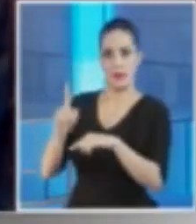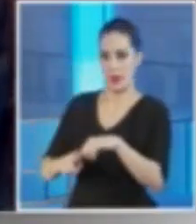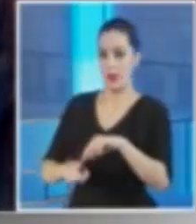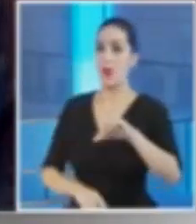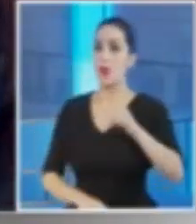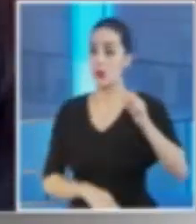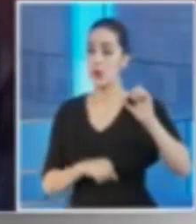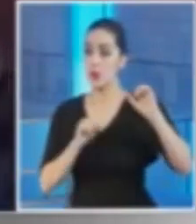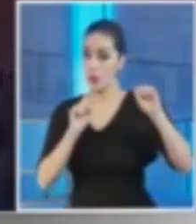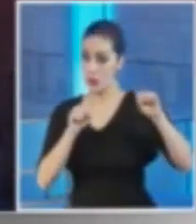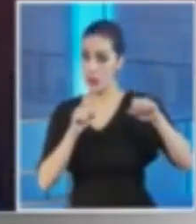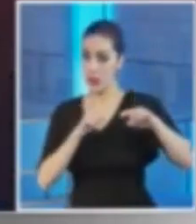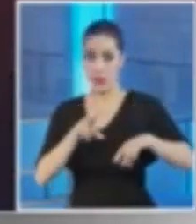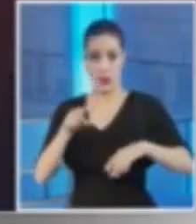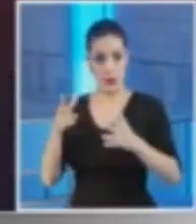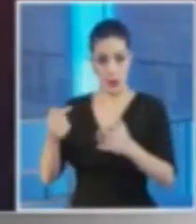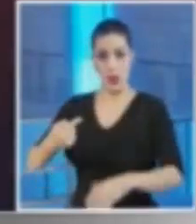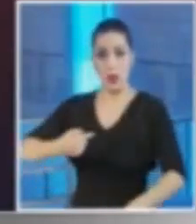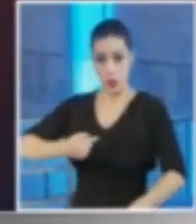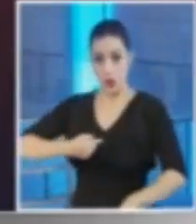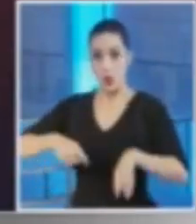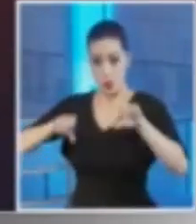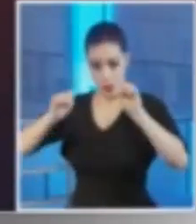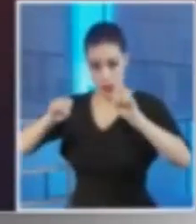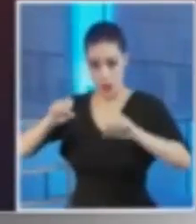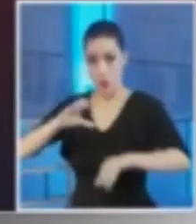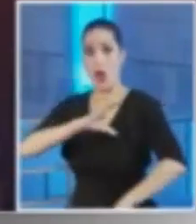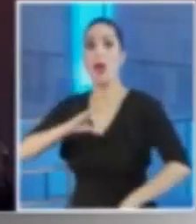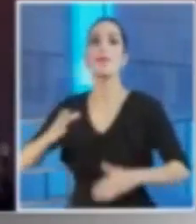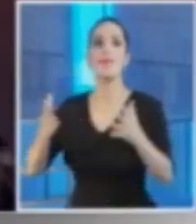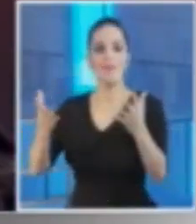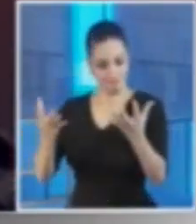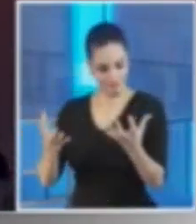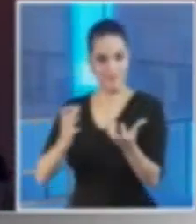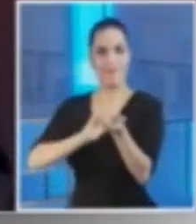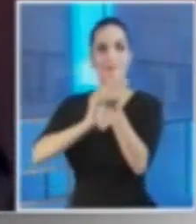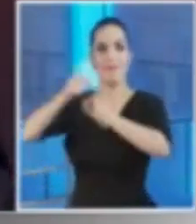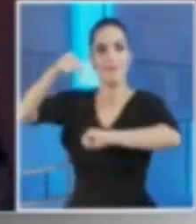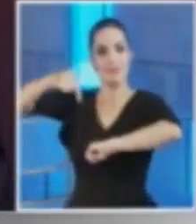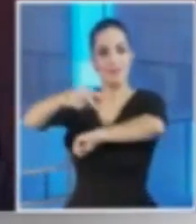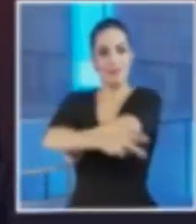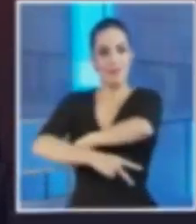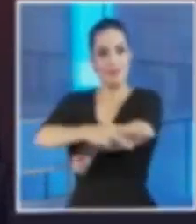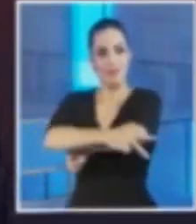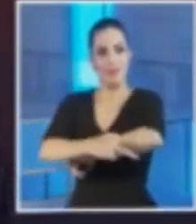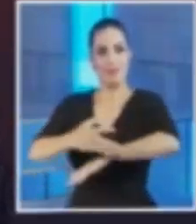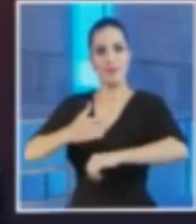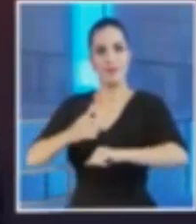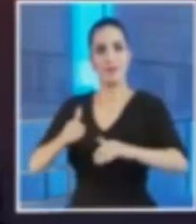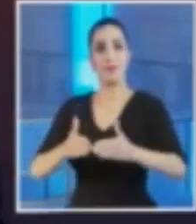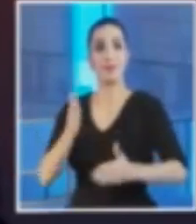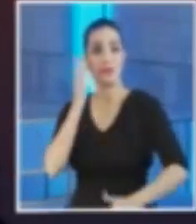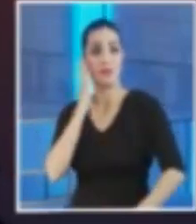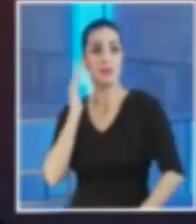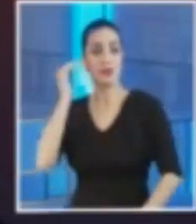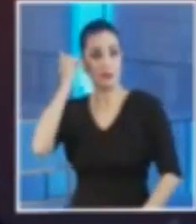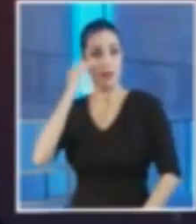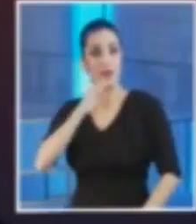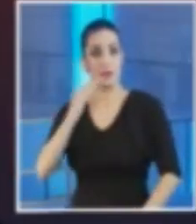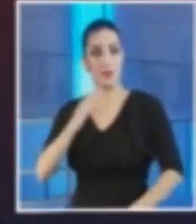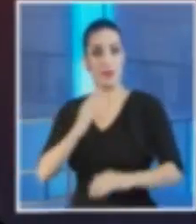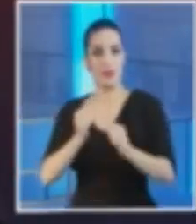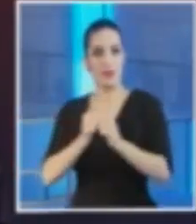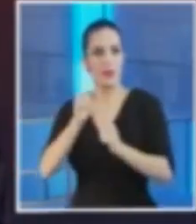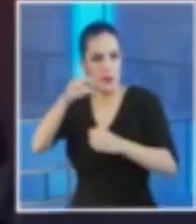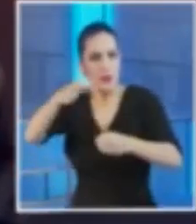y otros pueden pero no quieren. Yo puedo y quiero cambiar este país. Lo hice como alcalde y lo haré